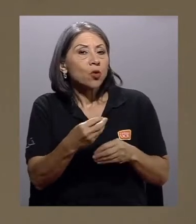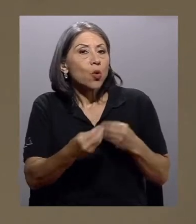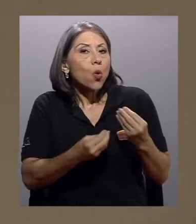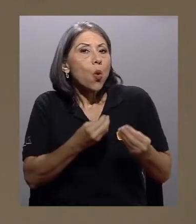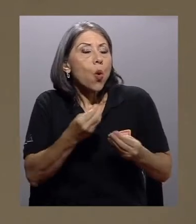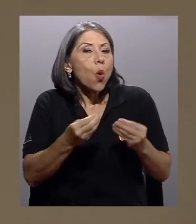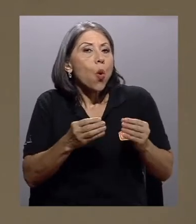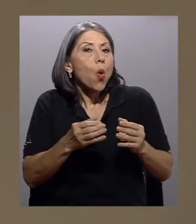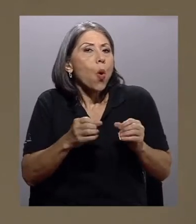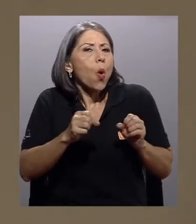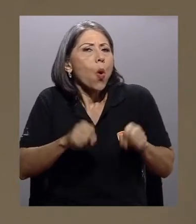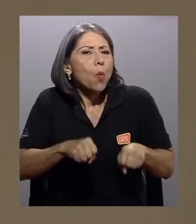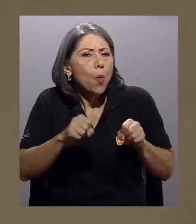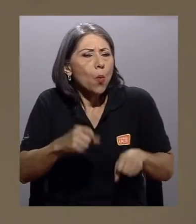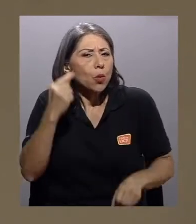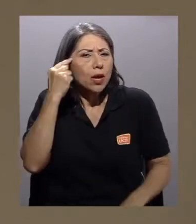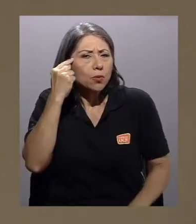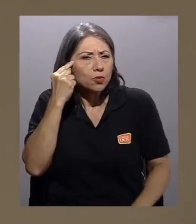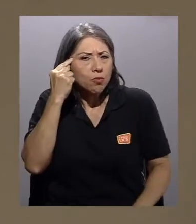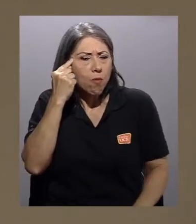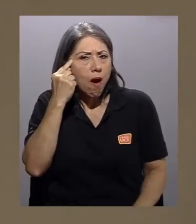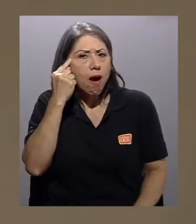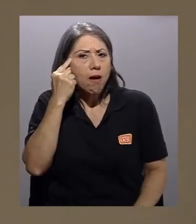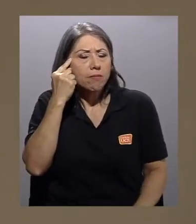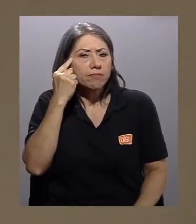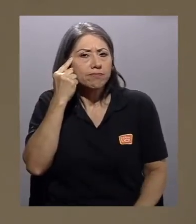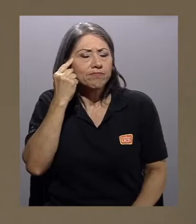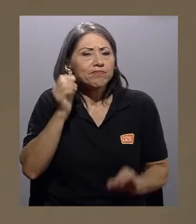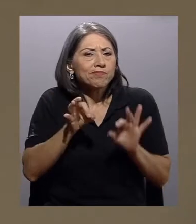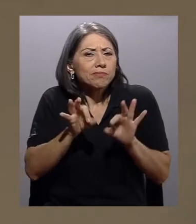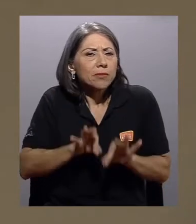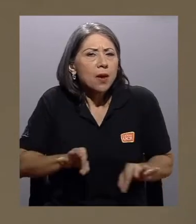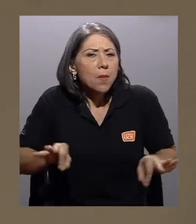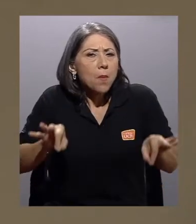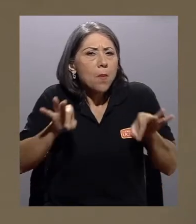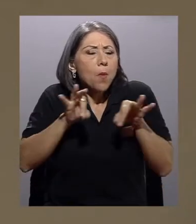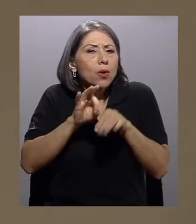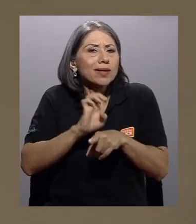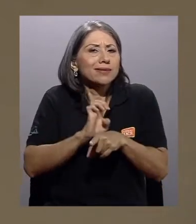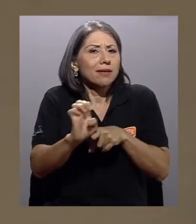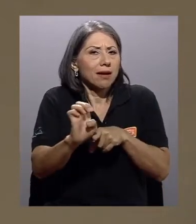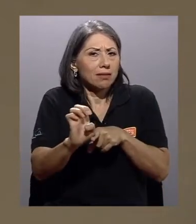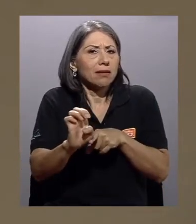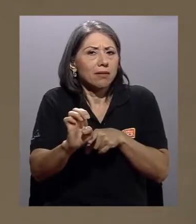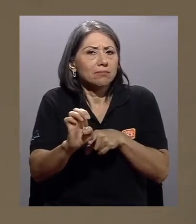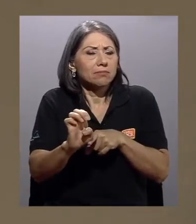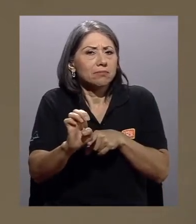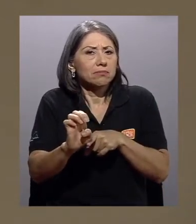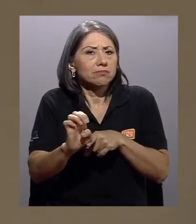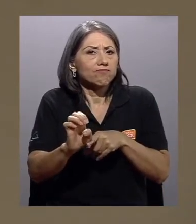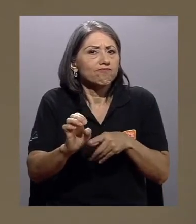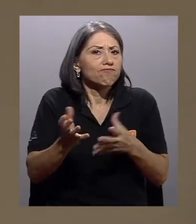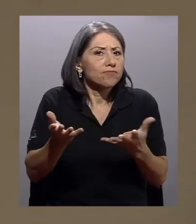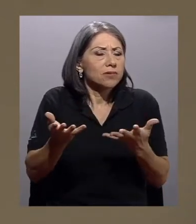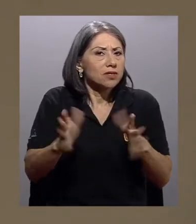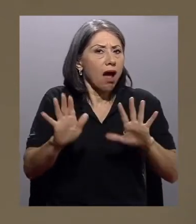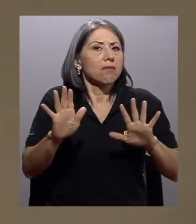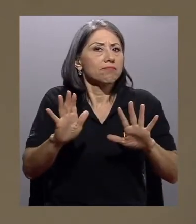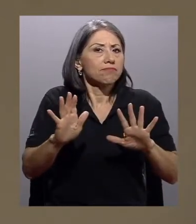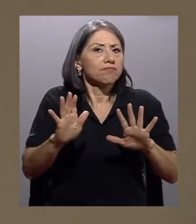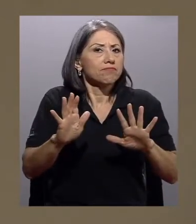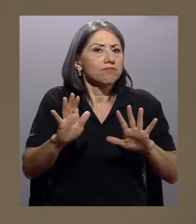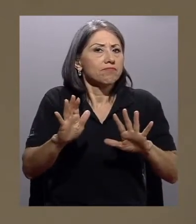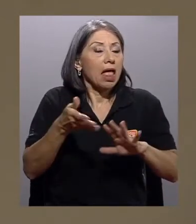¿cómo podríamos pensar en la importancia de la ética ya en